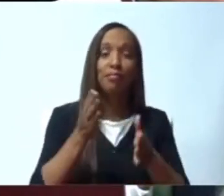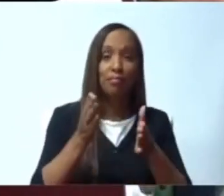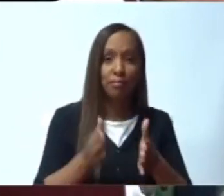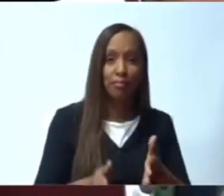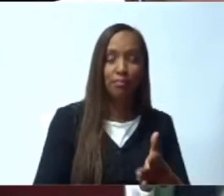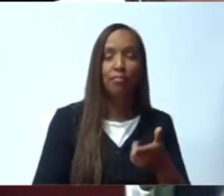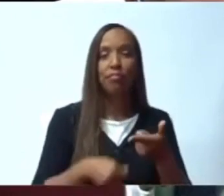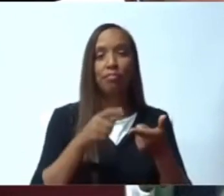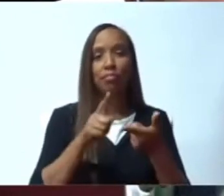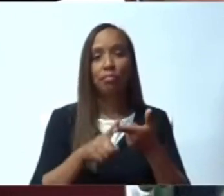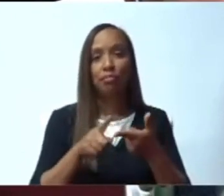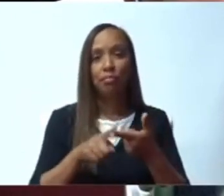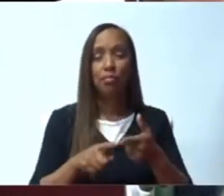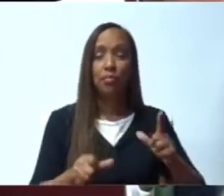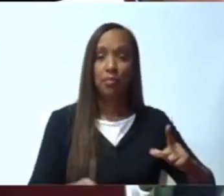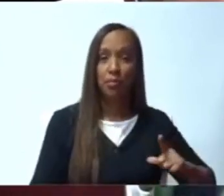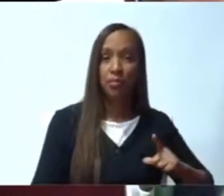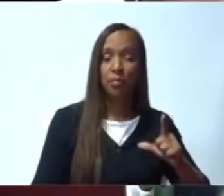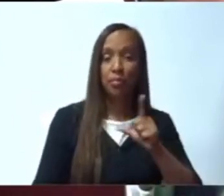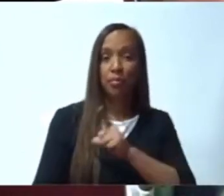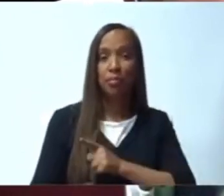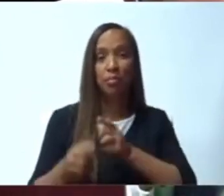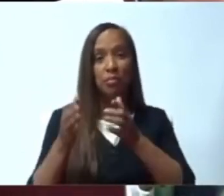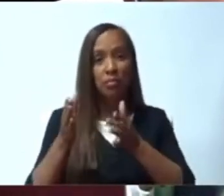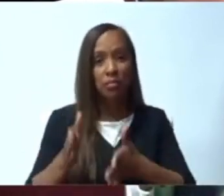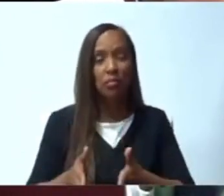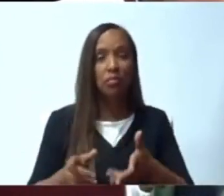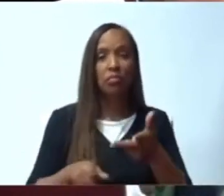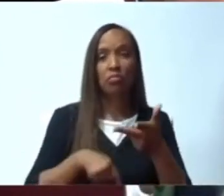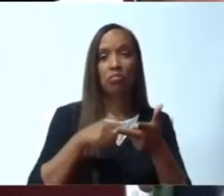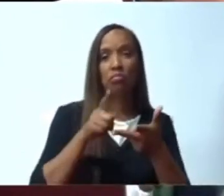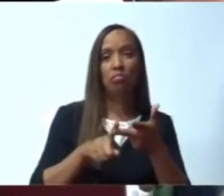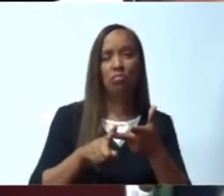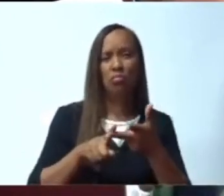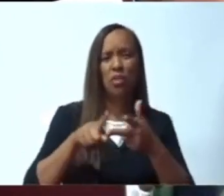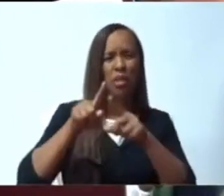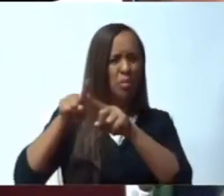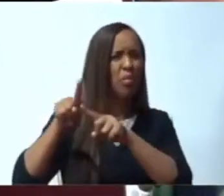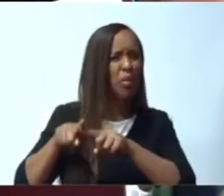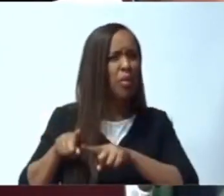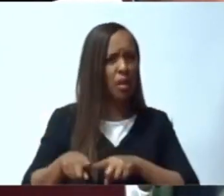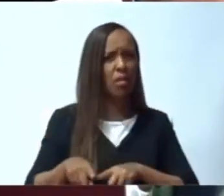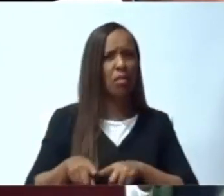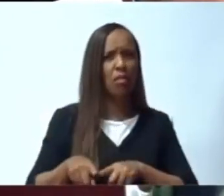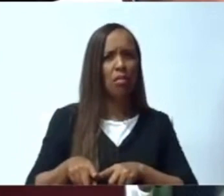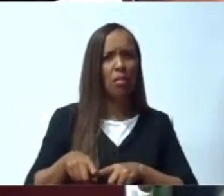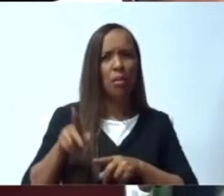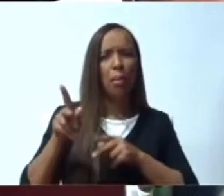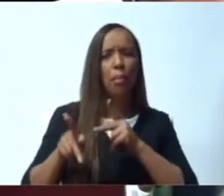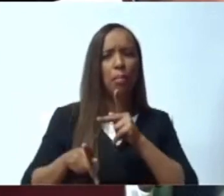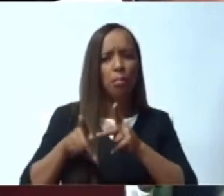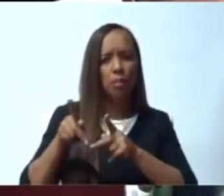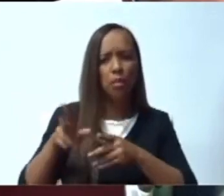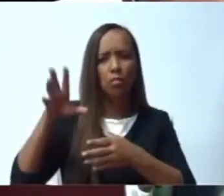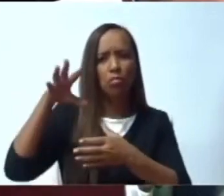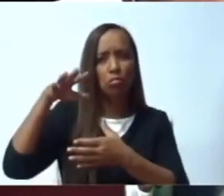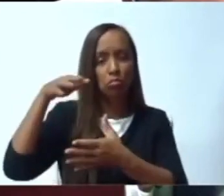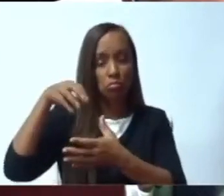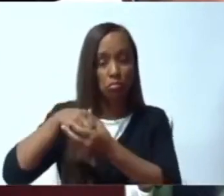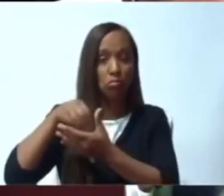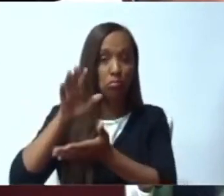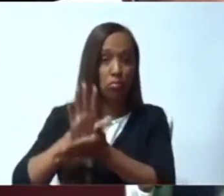institución, la cual, como dice su lema, ama, han amado a lo largo de todos estos años. Así